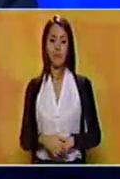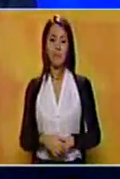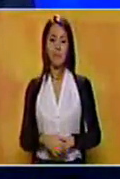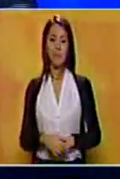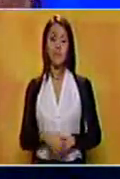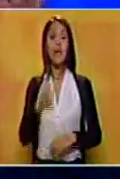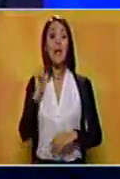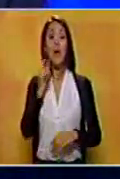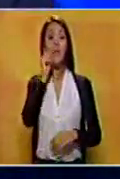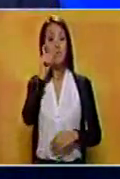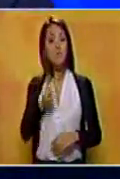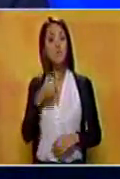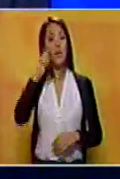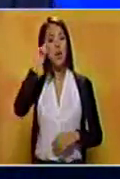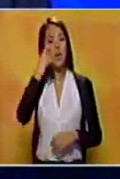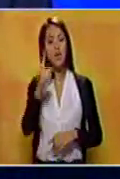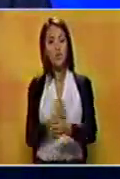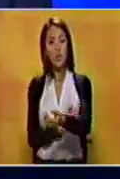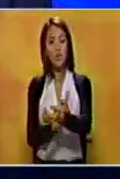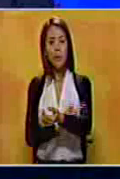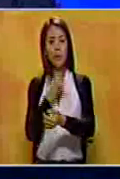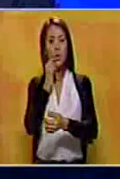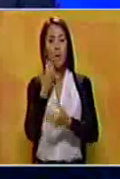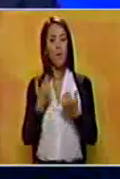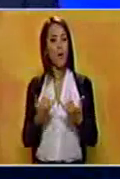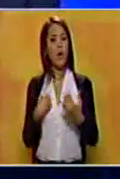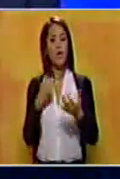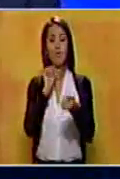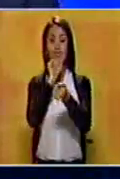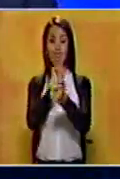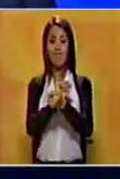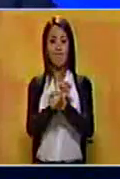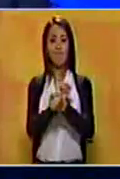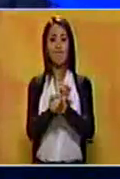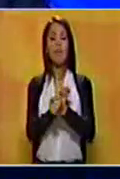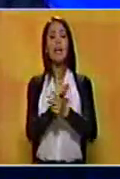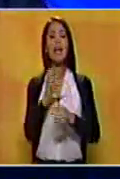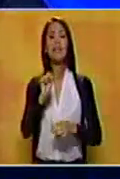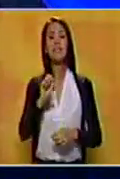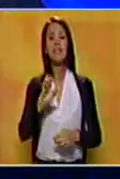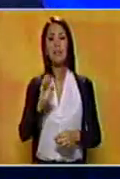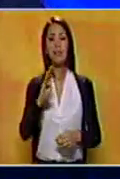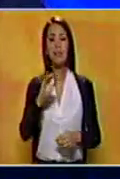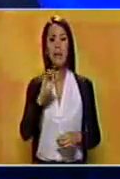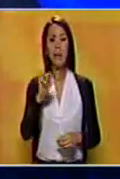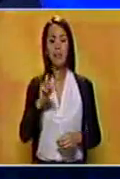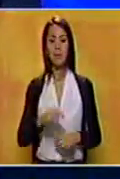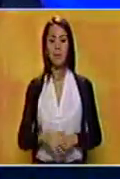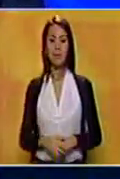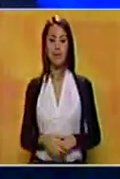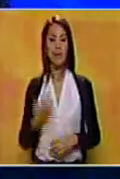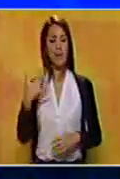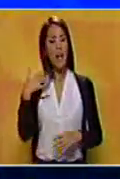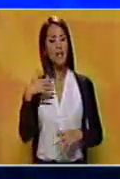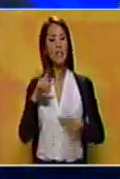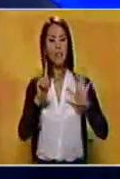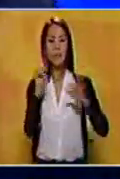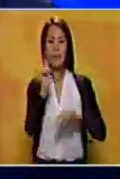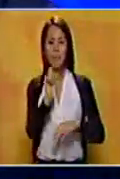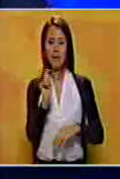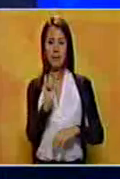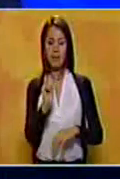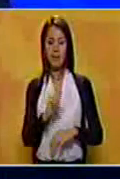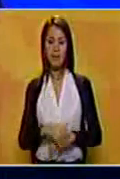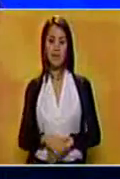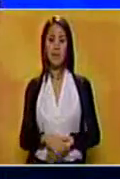parlamentario recordó que su hermano juan carlos olivares se encuentra detenido en la sede del sebin ubicada en el helicoide desde hace seis meses